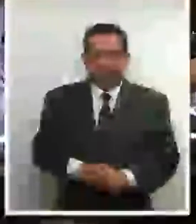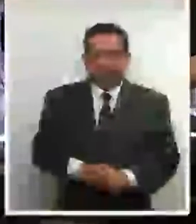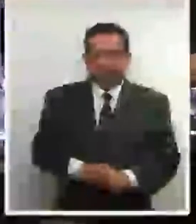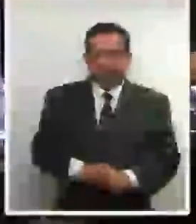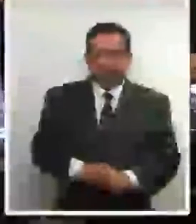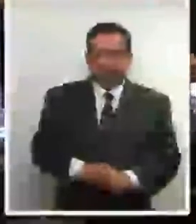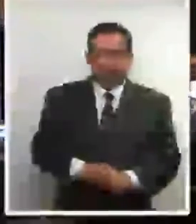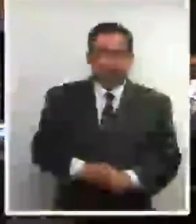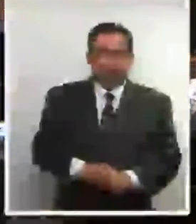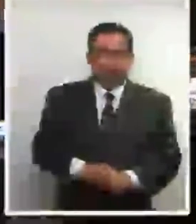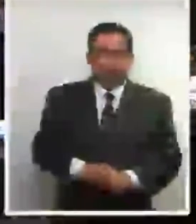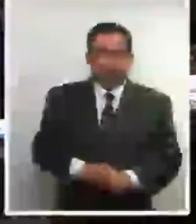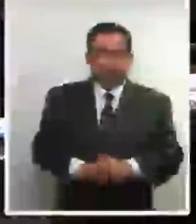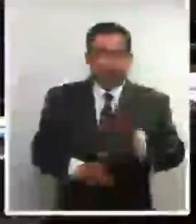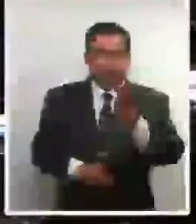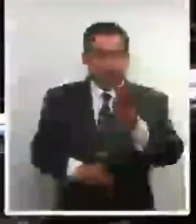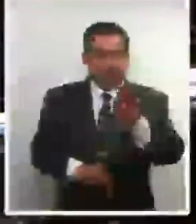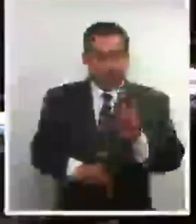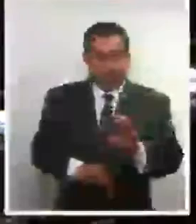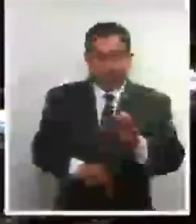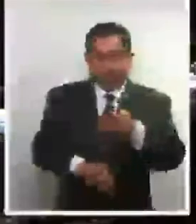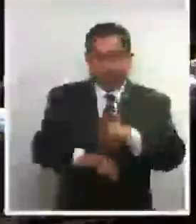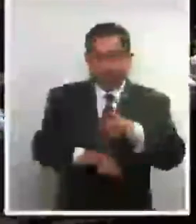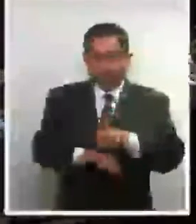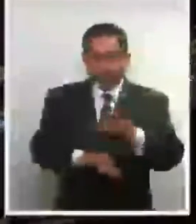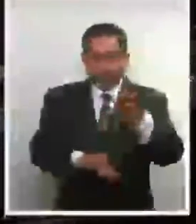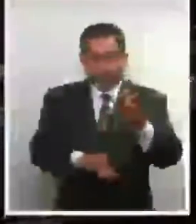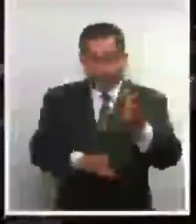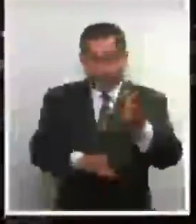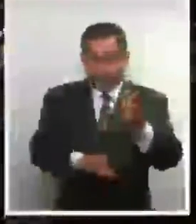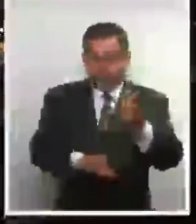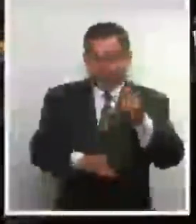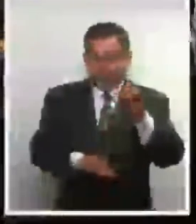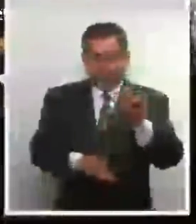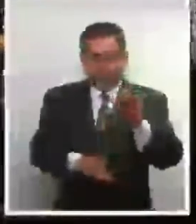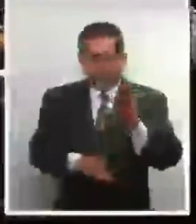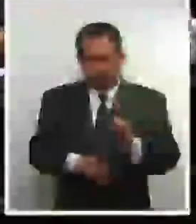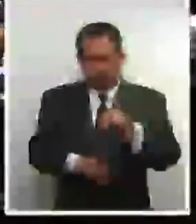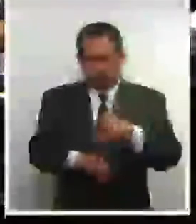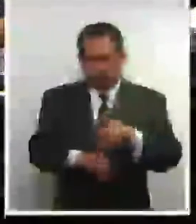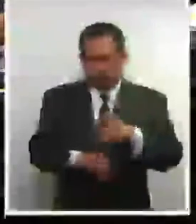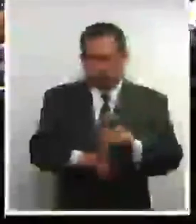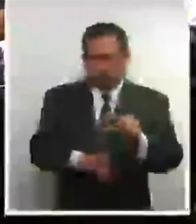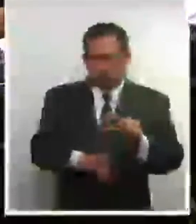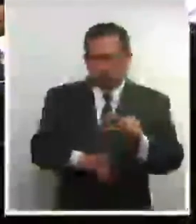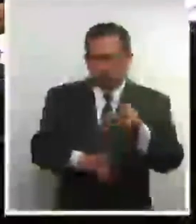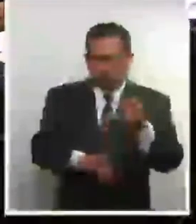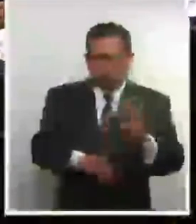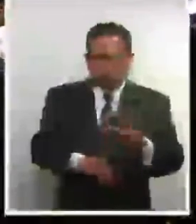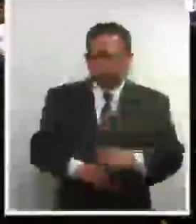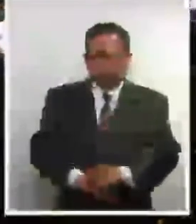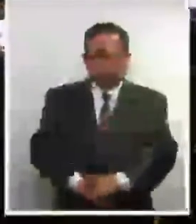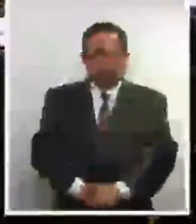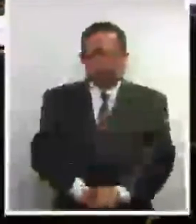Son a los incisos B y C del numeral 1 y A y B del numeral